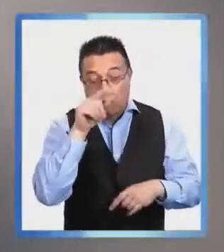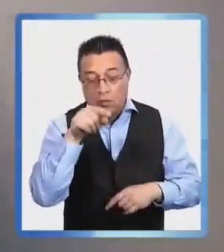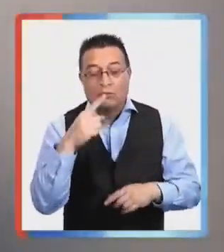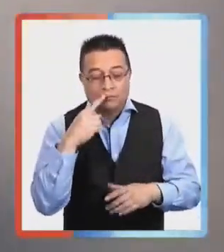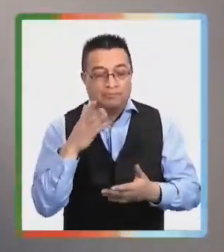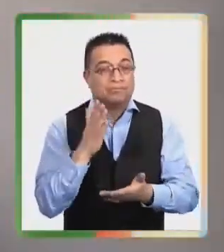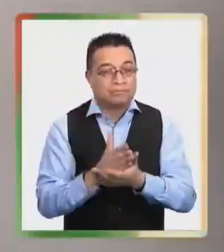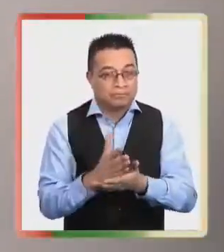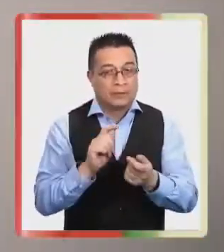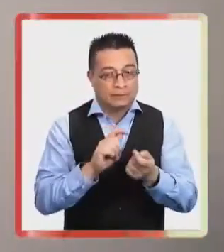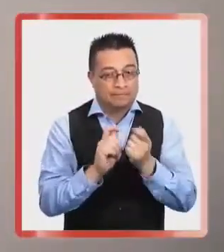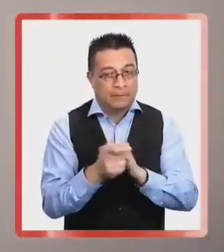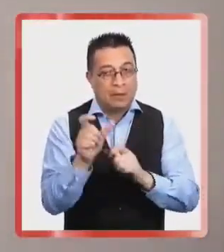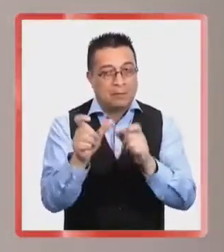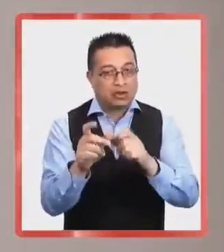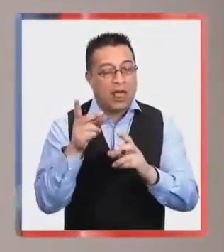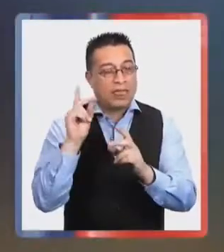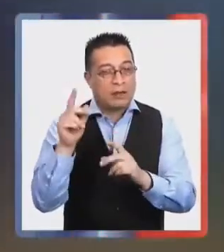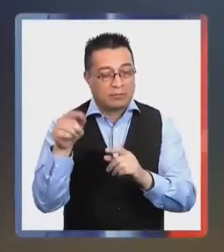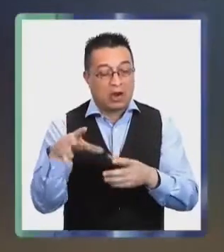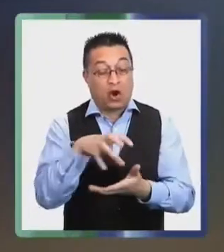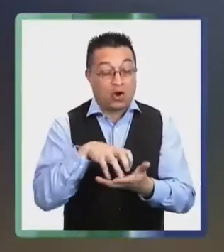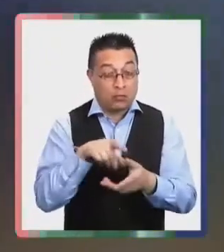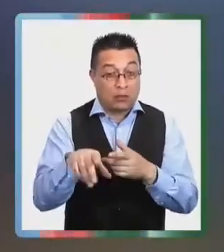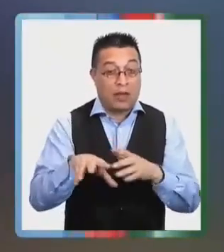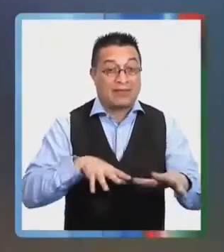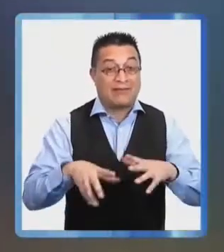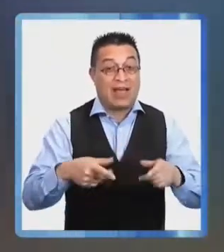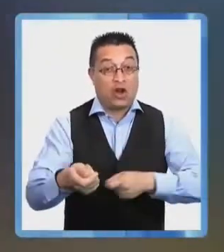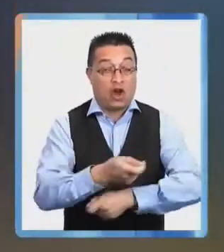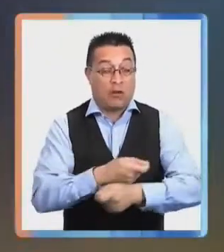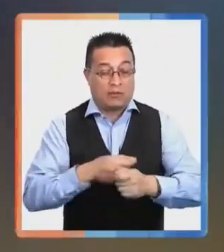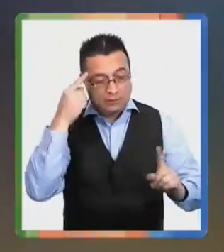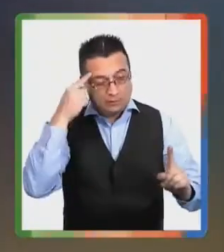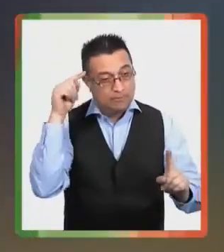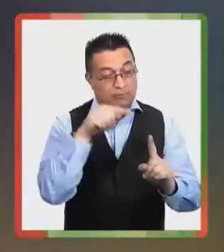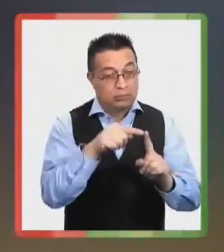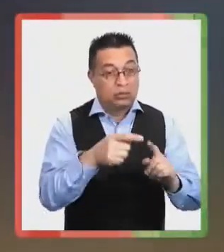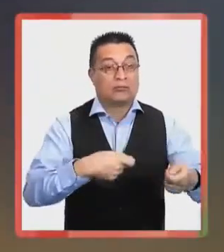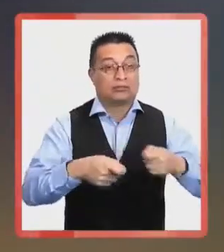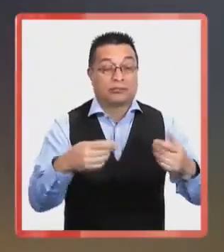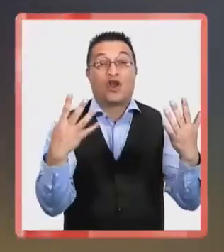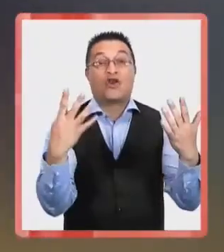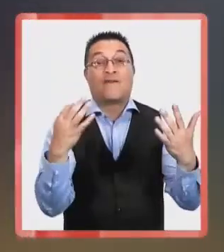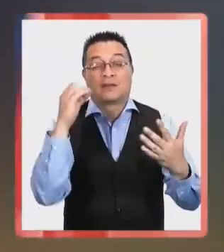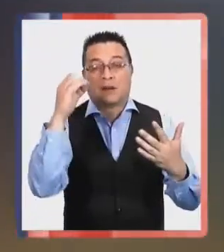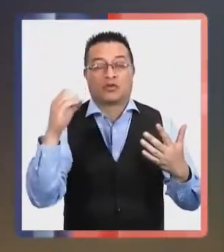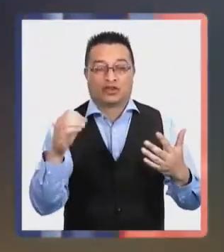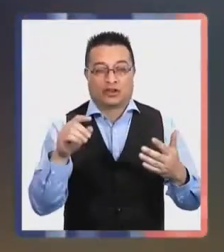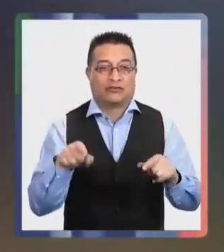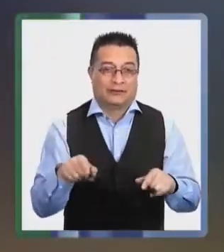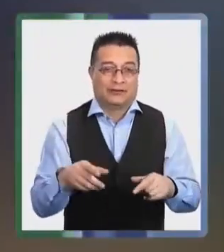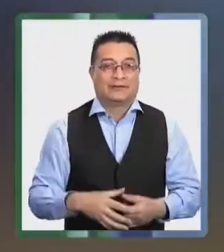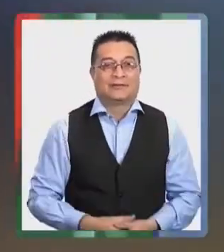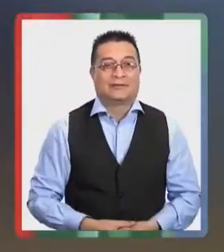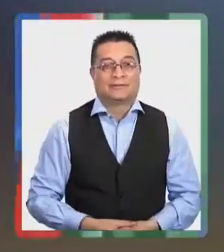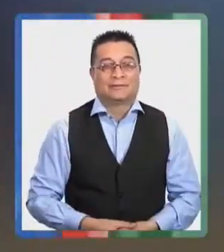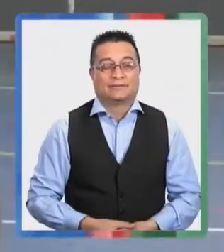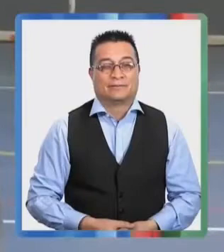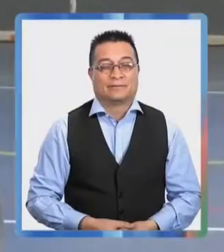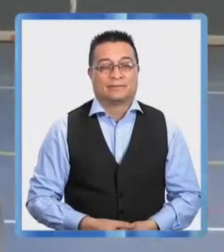adaptado a las exigencias de las personas con discapacidad, sobre todo en una comuna donde la actividad comercial gira en torno 90% en ese